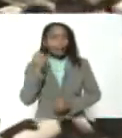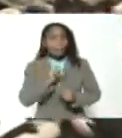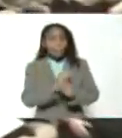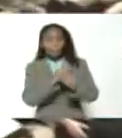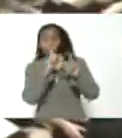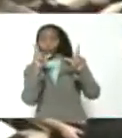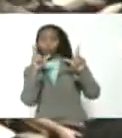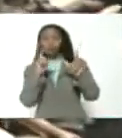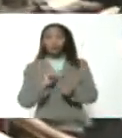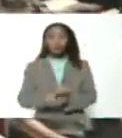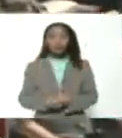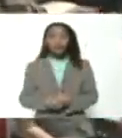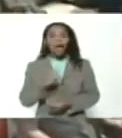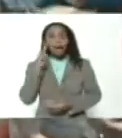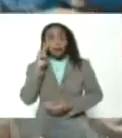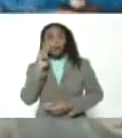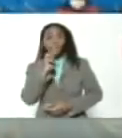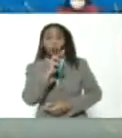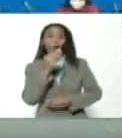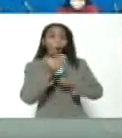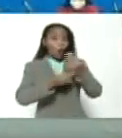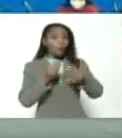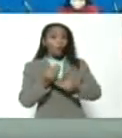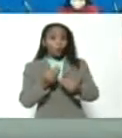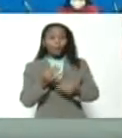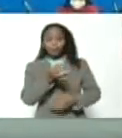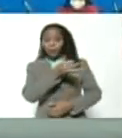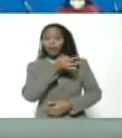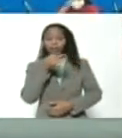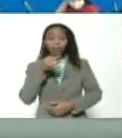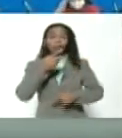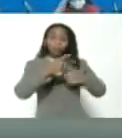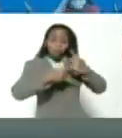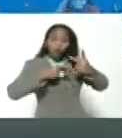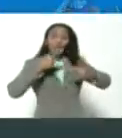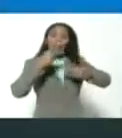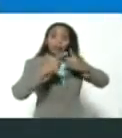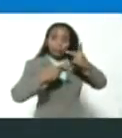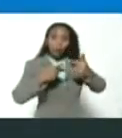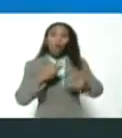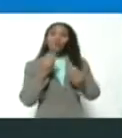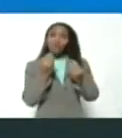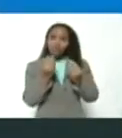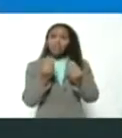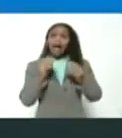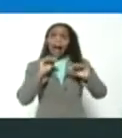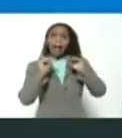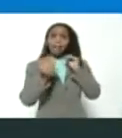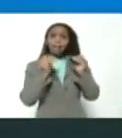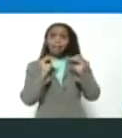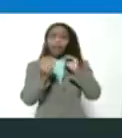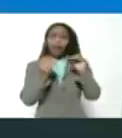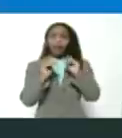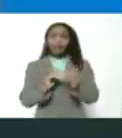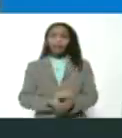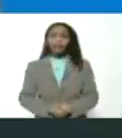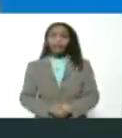impresionante. He visto cómo, con mucha calidad política, con mucha ética, con mucha,